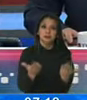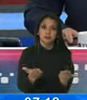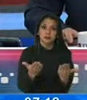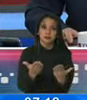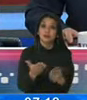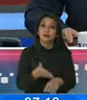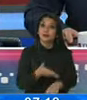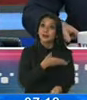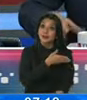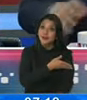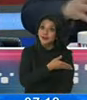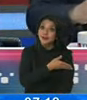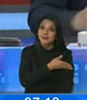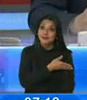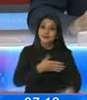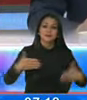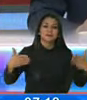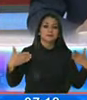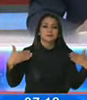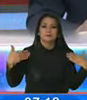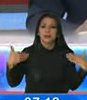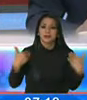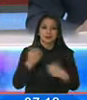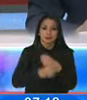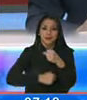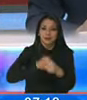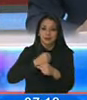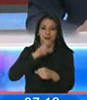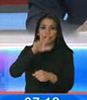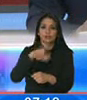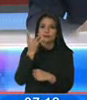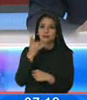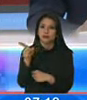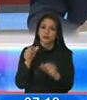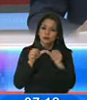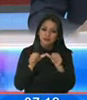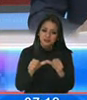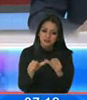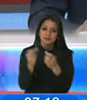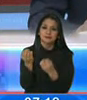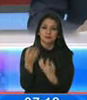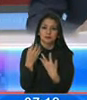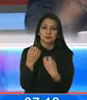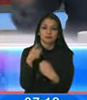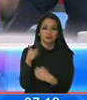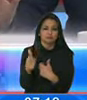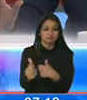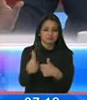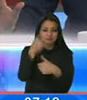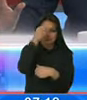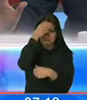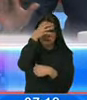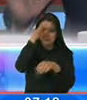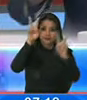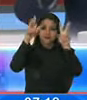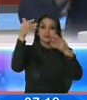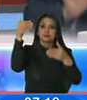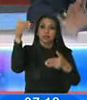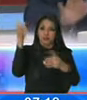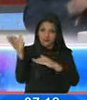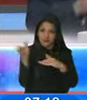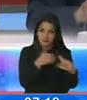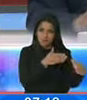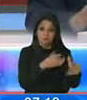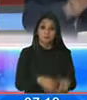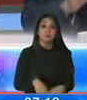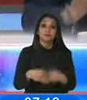Andrés, ante todo, desearte un gran 2018 y que nos sigas iluminando con tu pensamiento. Entremos a materia. ¿Cómo ha sido